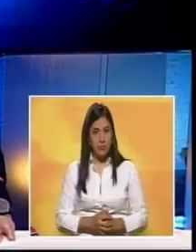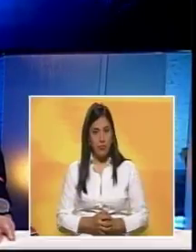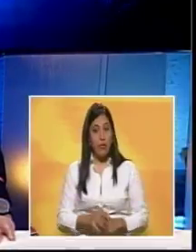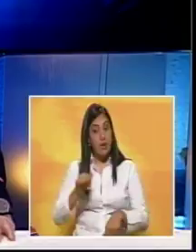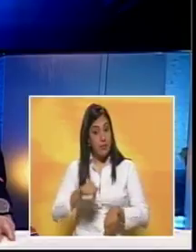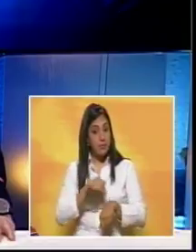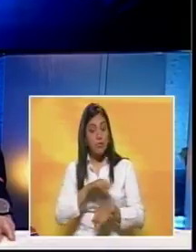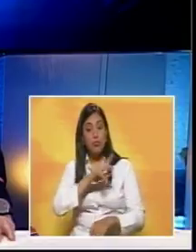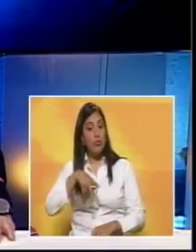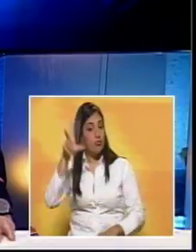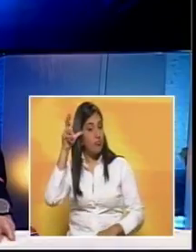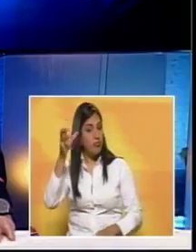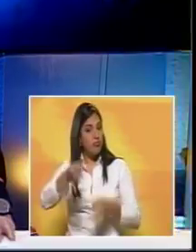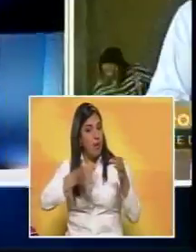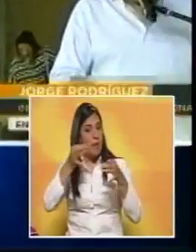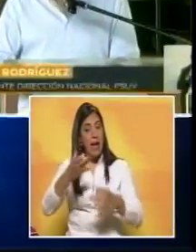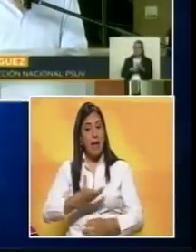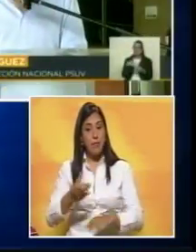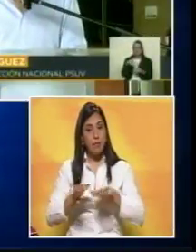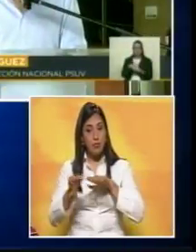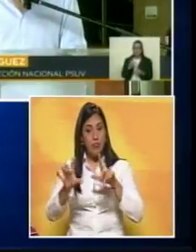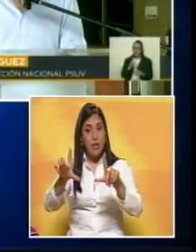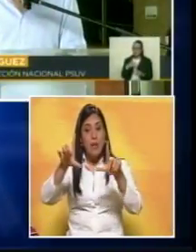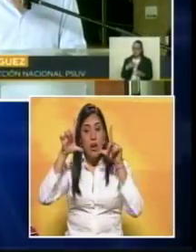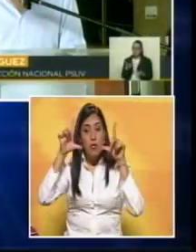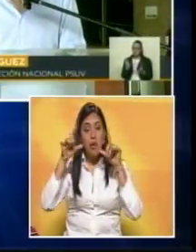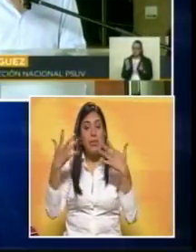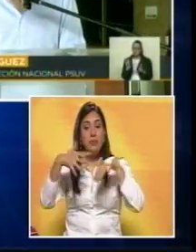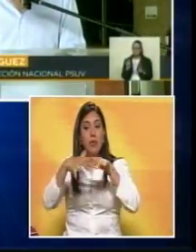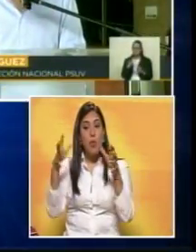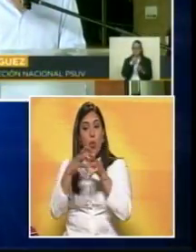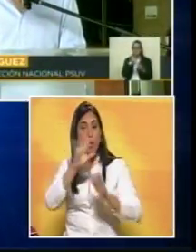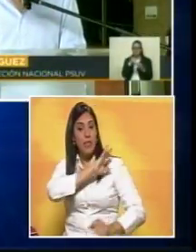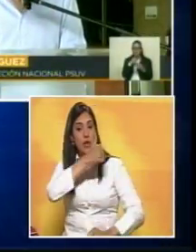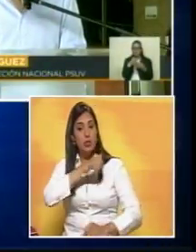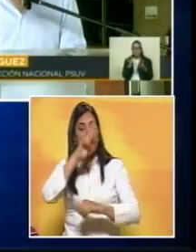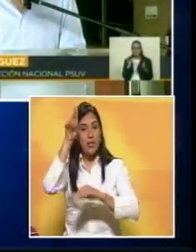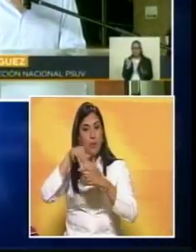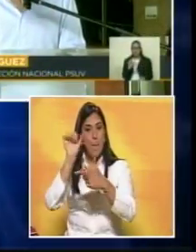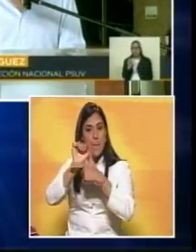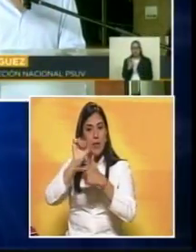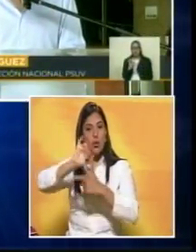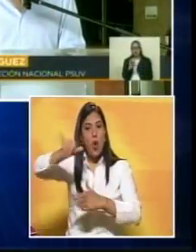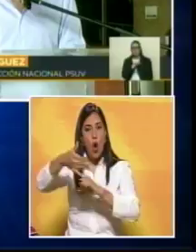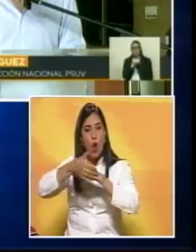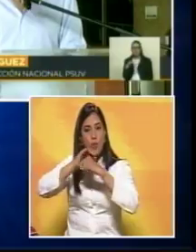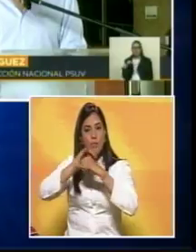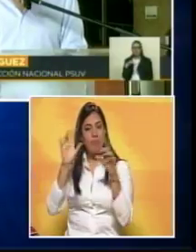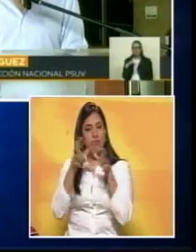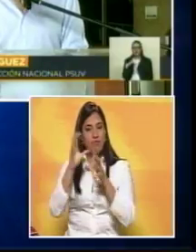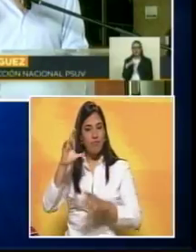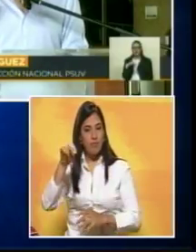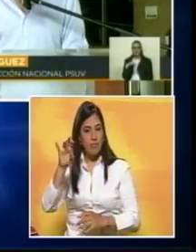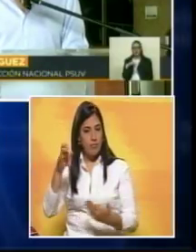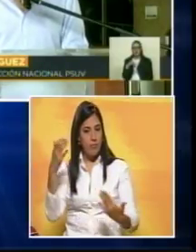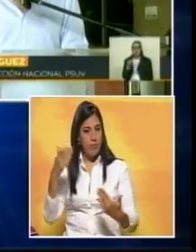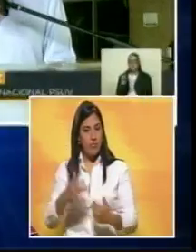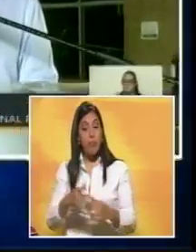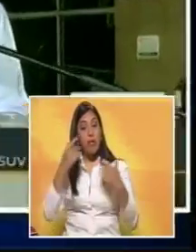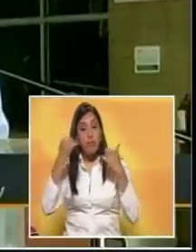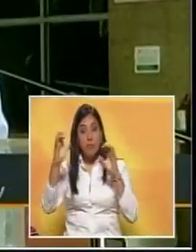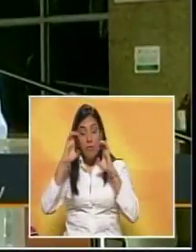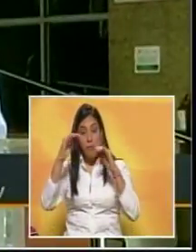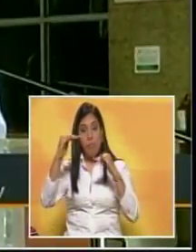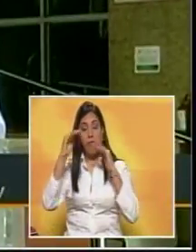A esta hora escuchamos declaraciones del alcalde del municipio Libertador e integrante de la Dirección Nacional de PSUV, Jorge Rodríguez, desde el CNE. Atención, medios